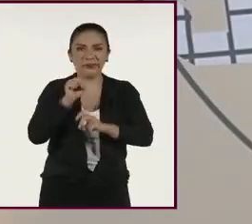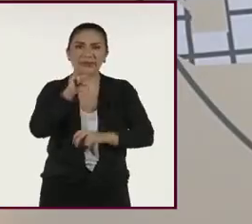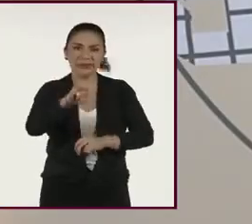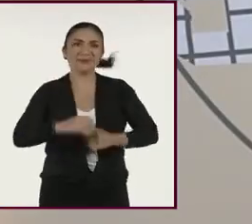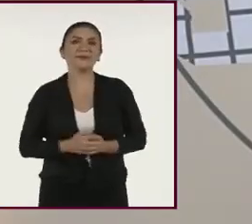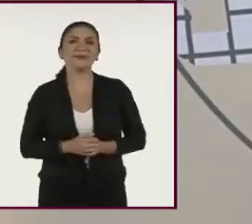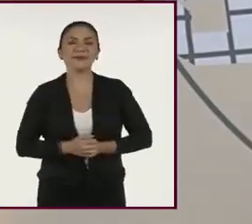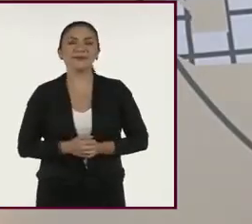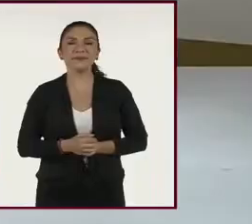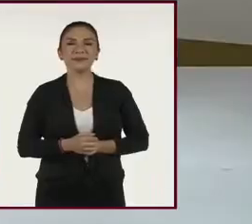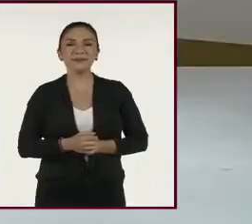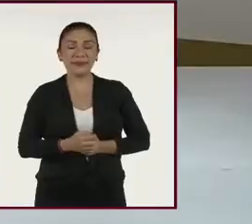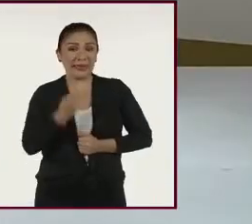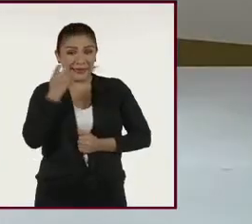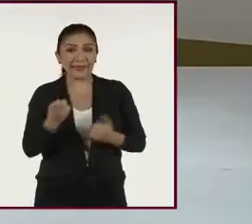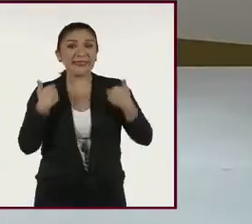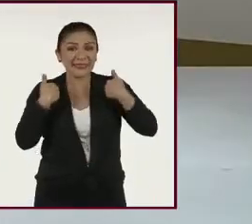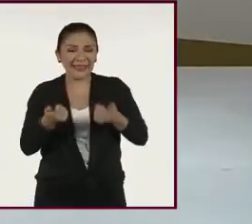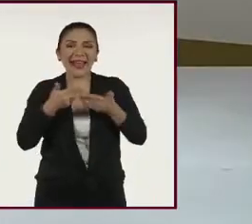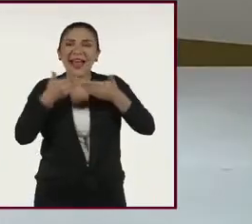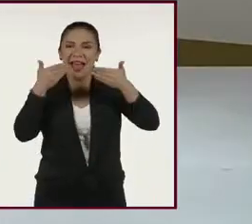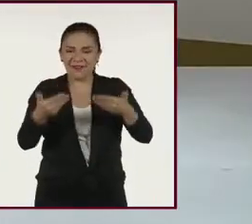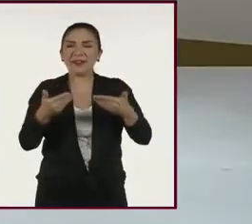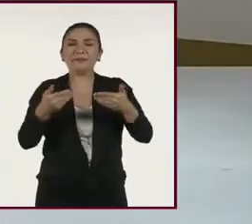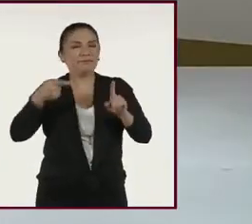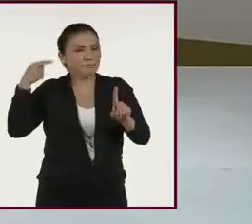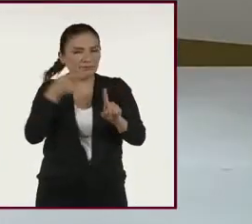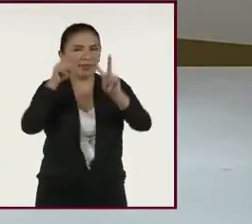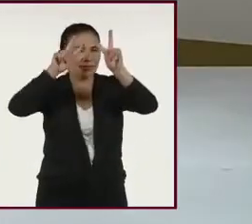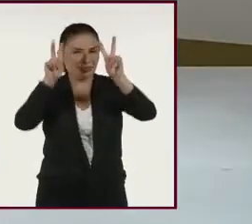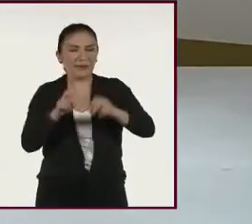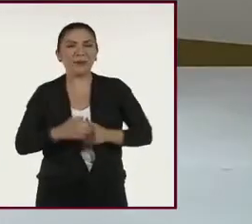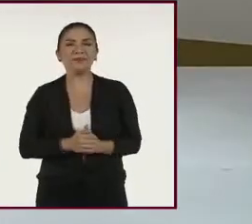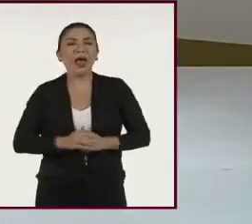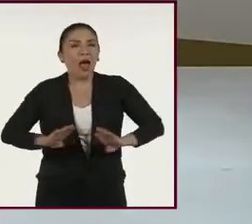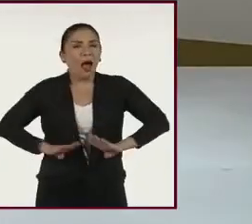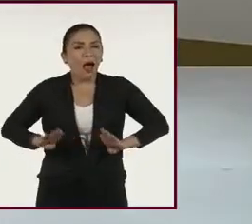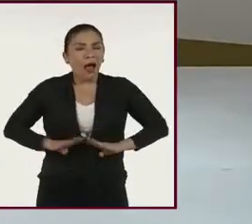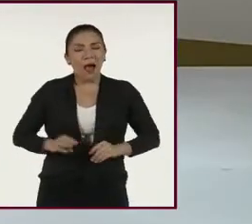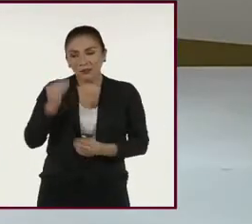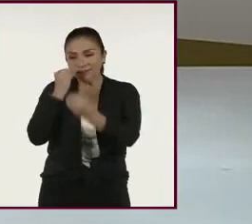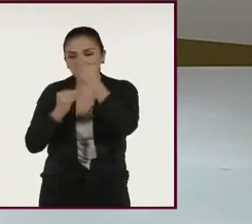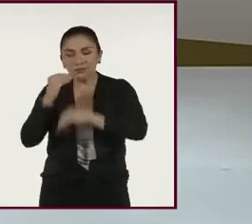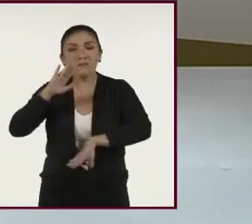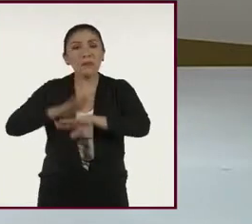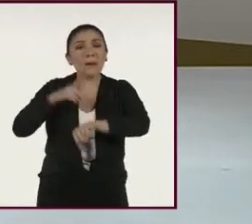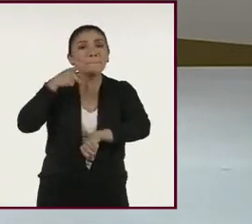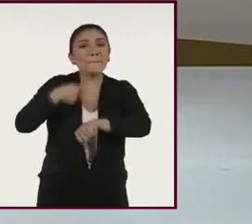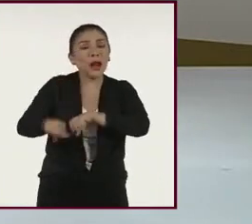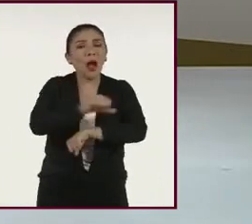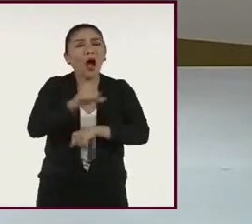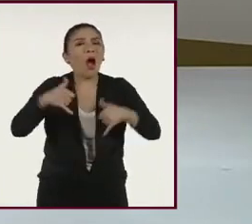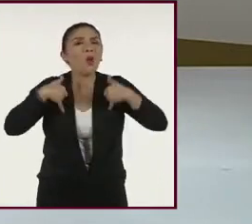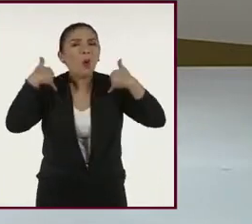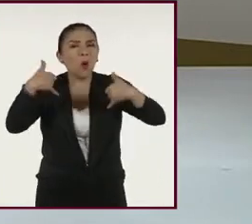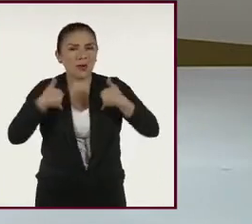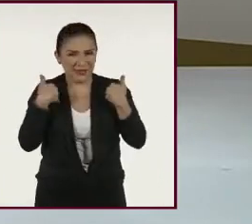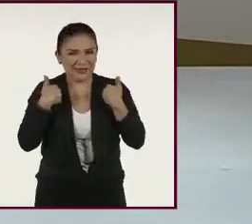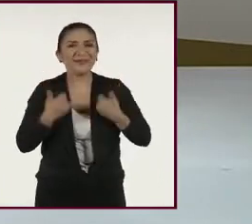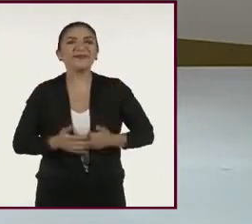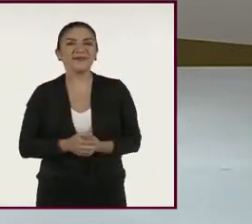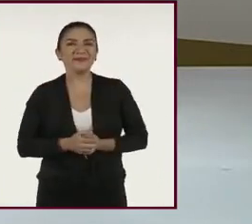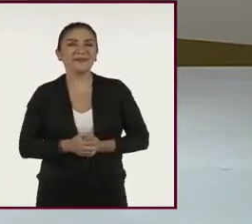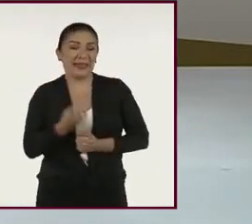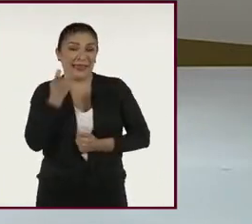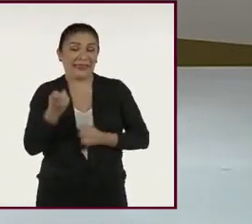constancia. Bueno, dicho todo esto, vamos a retomar el tema. Conductas alimentarias de riesgo en adolescentes.